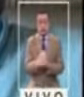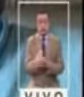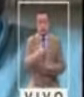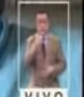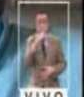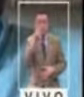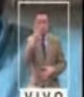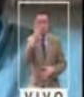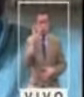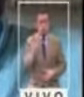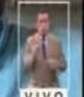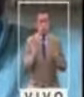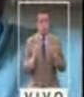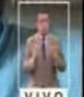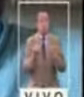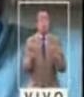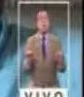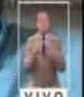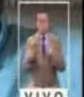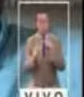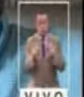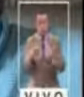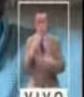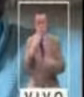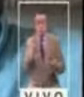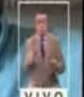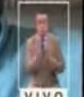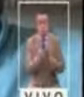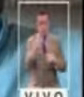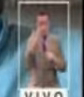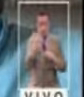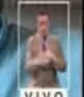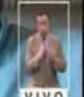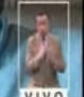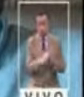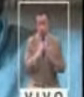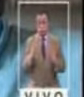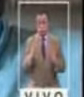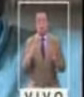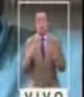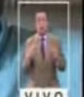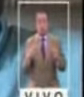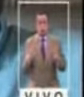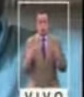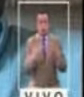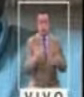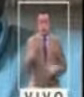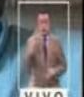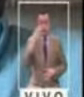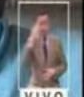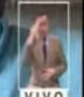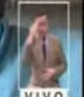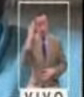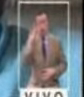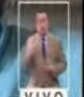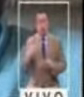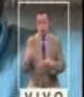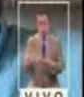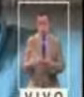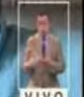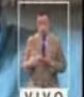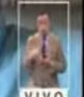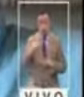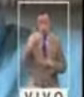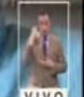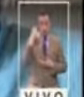100% efectivo en la medida en que la gente lo presente dentro del plazo que la ley señala para esto, que son 30 días desde que tienes conocimiento de